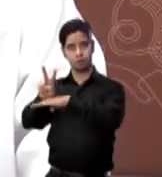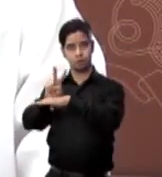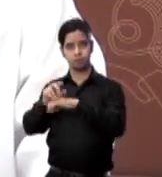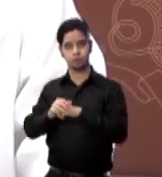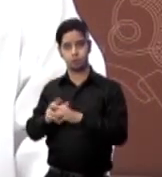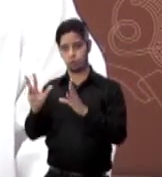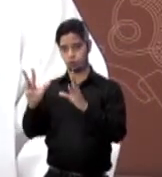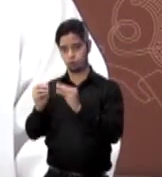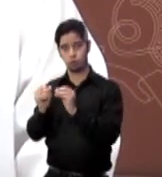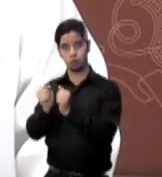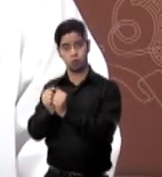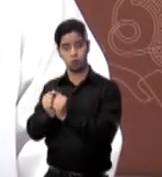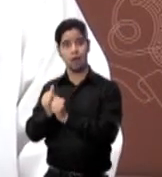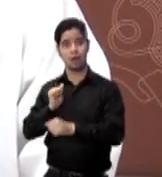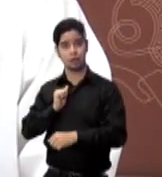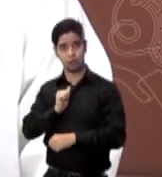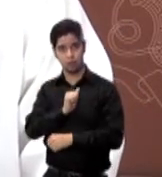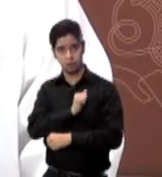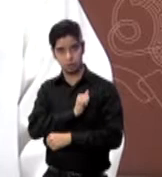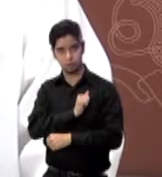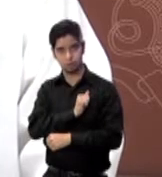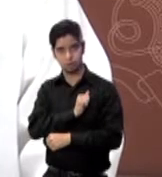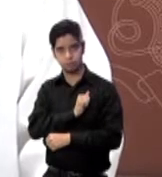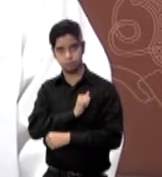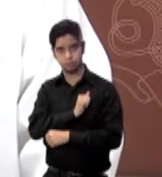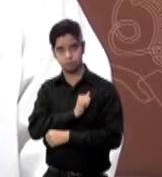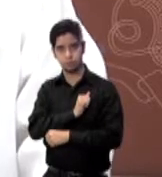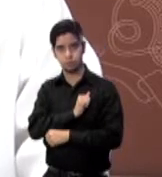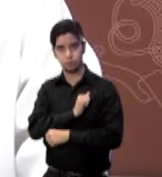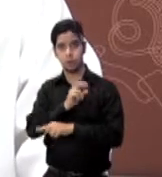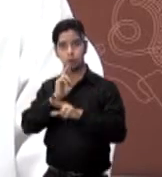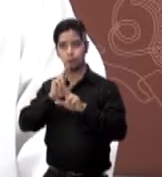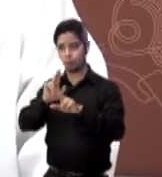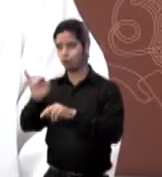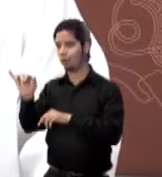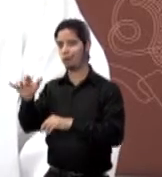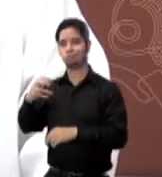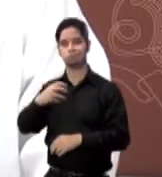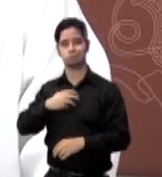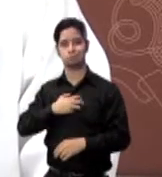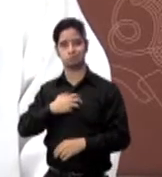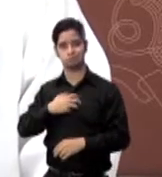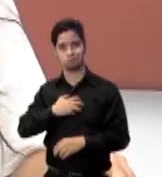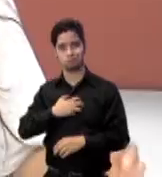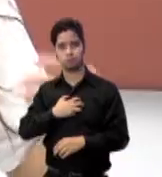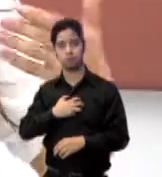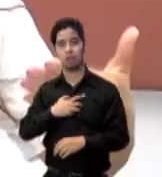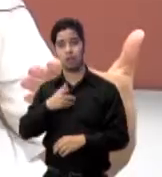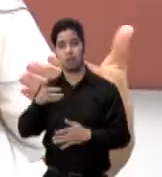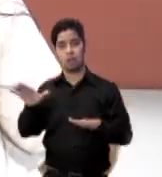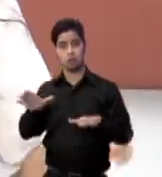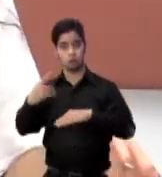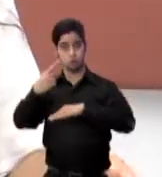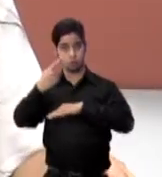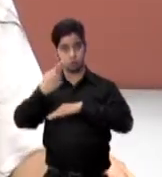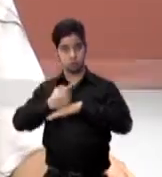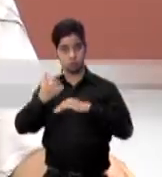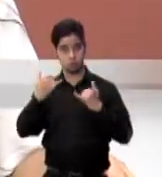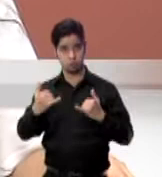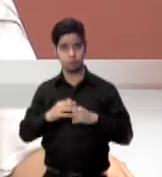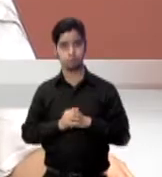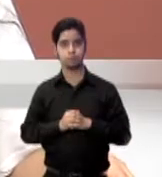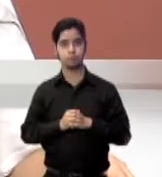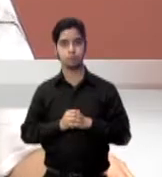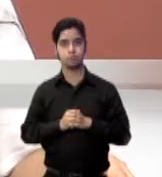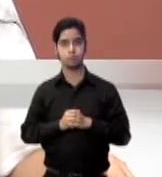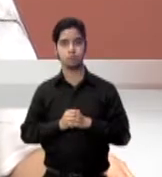alcalde y un grupo de residentes respondiendo a los reclamos que han hecho en el día de hoy. Ellos han escuchado las propuestas que nosotros hemos